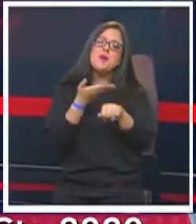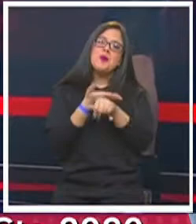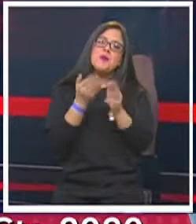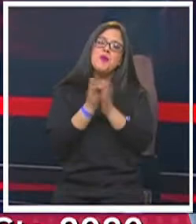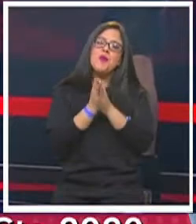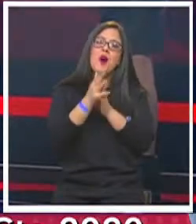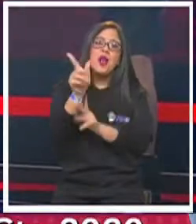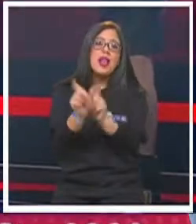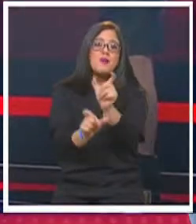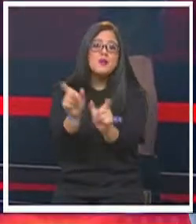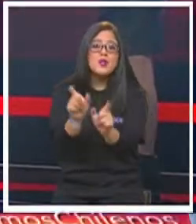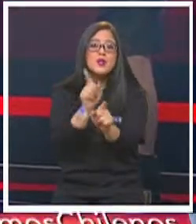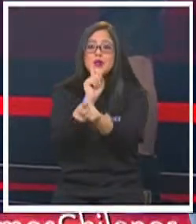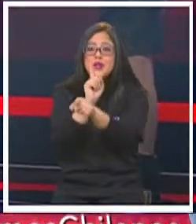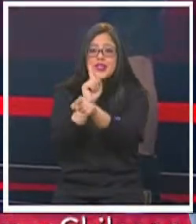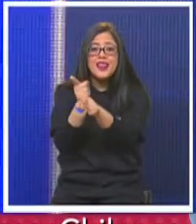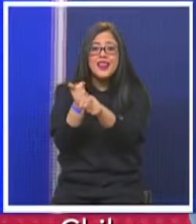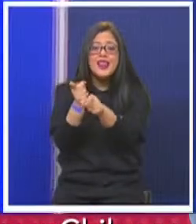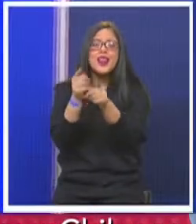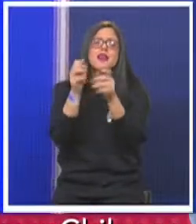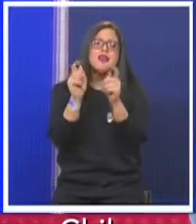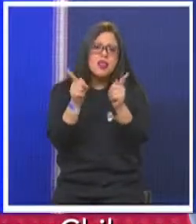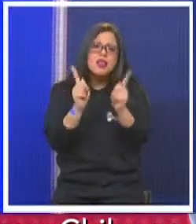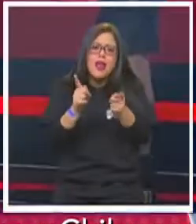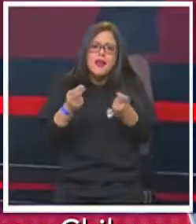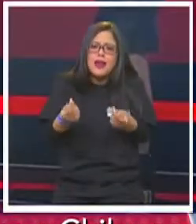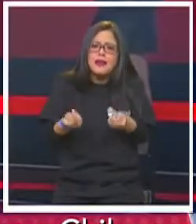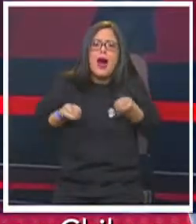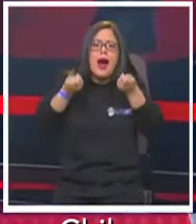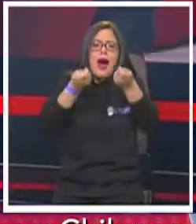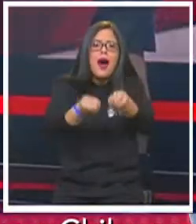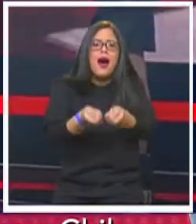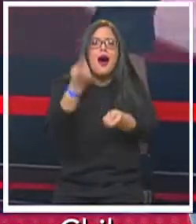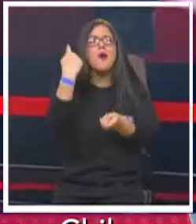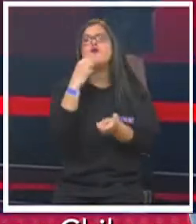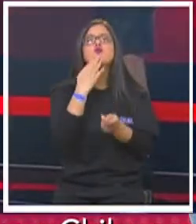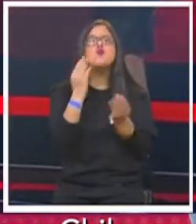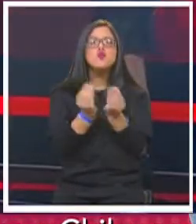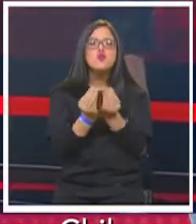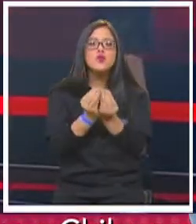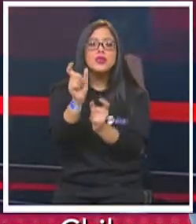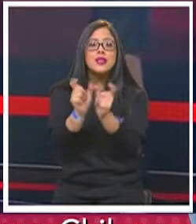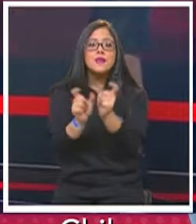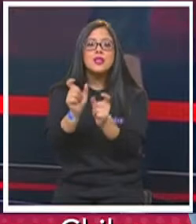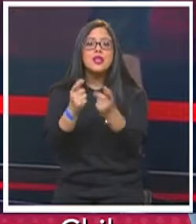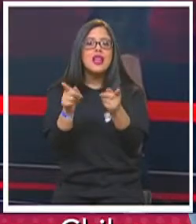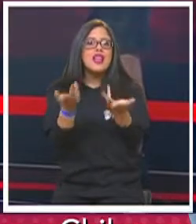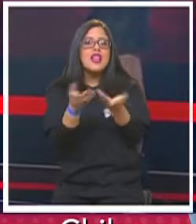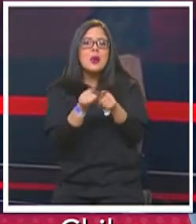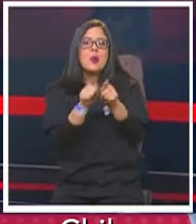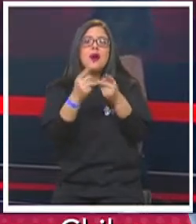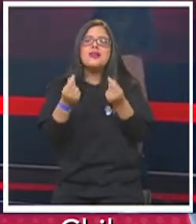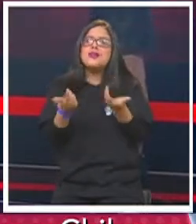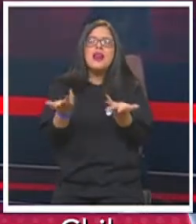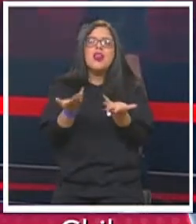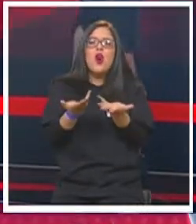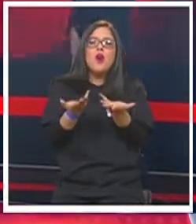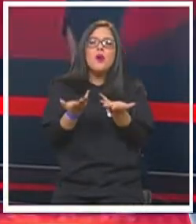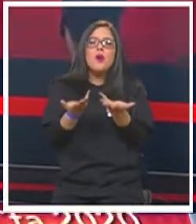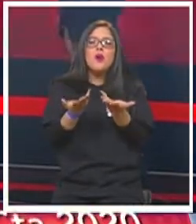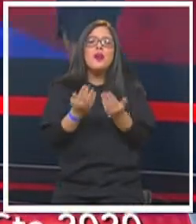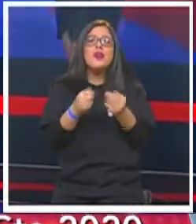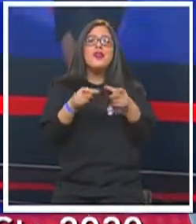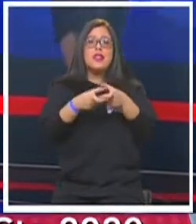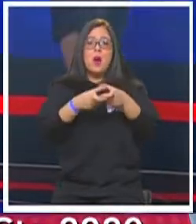y los que más tienen, son los que más tienen que aportar. Pero he sabido de muchas personas que han hecho los aportes simbólicos en la cuenta RUT